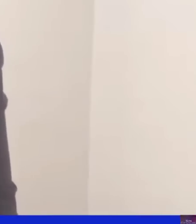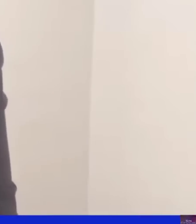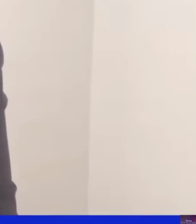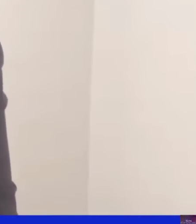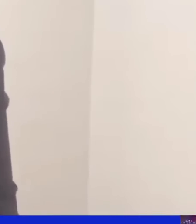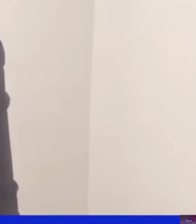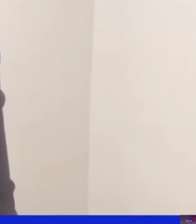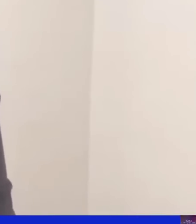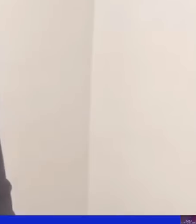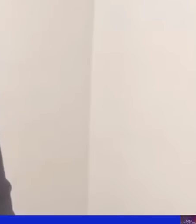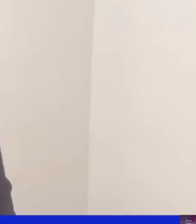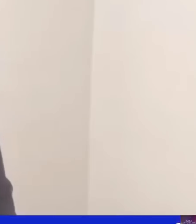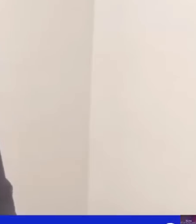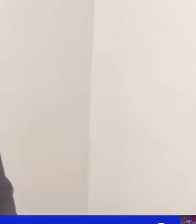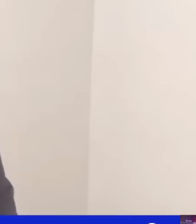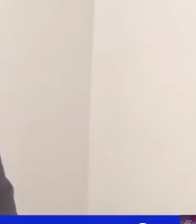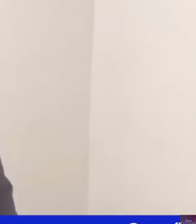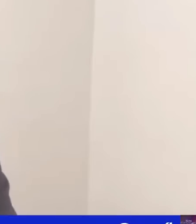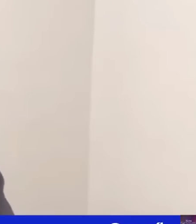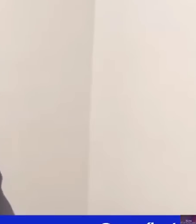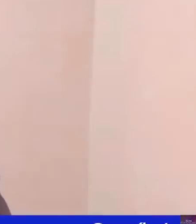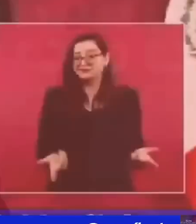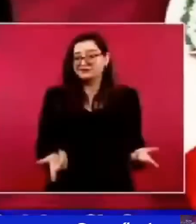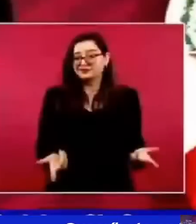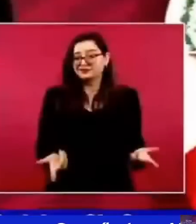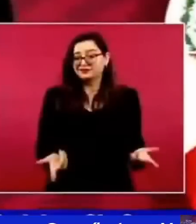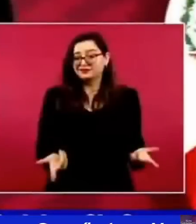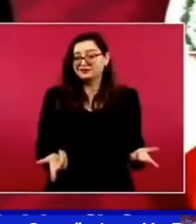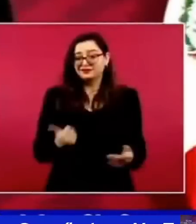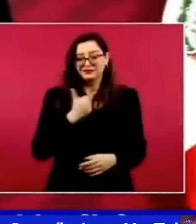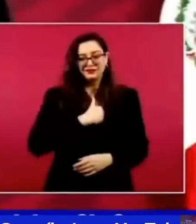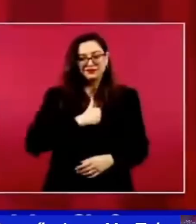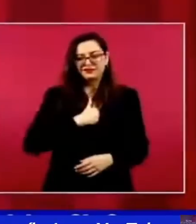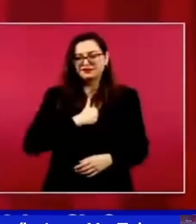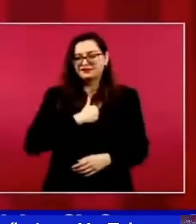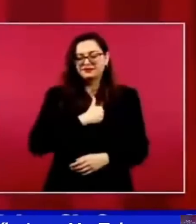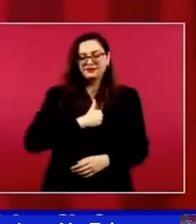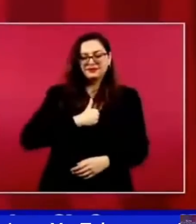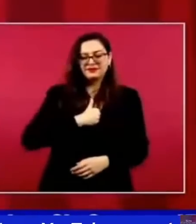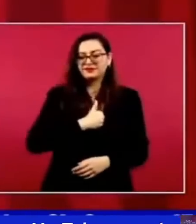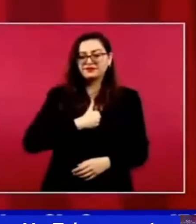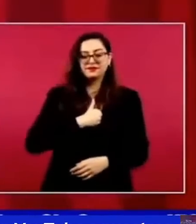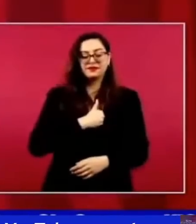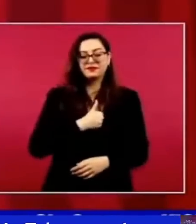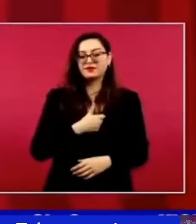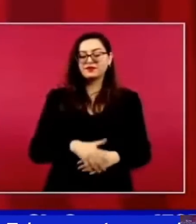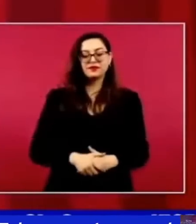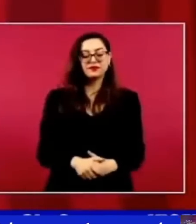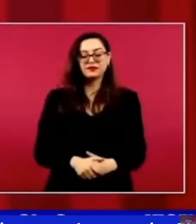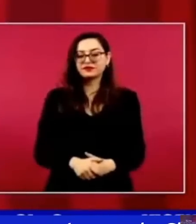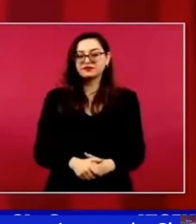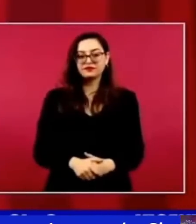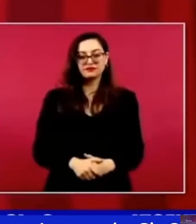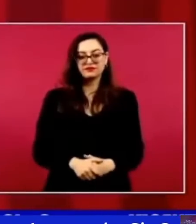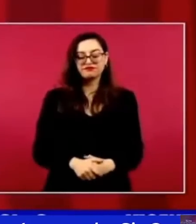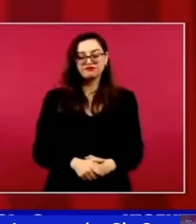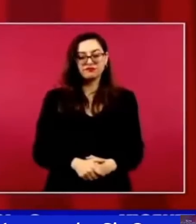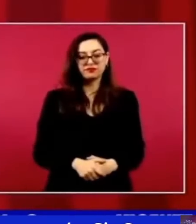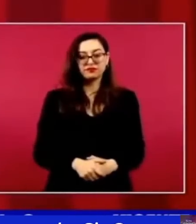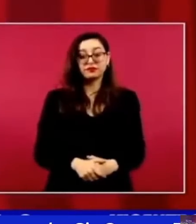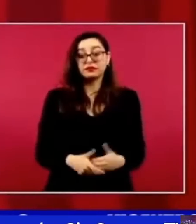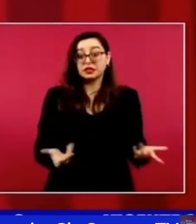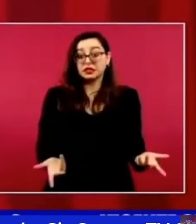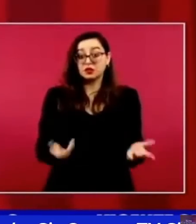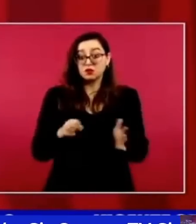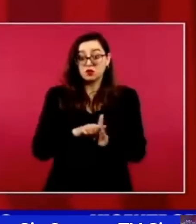Échamelo, David, y después escuchamos al maestro Ricardo Sevilla. Esta situación de Ciro Gómez